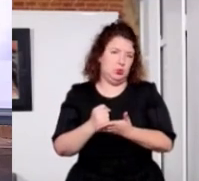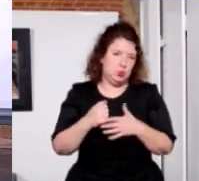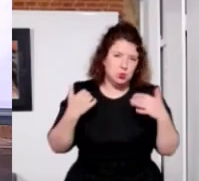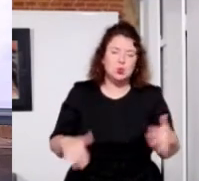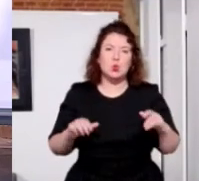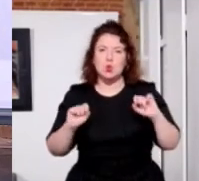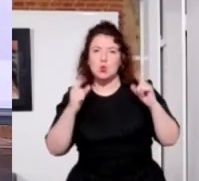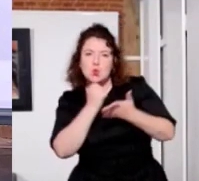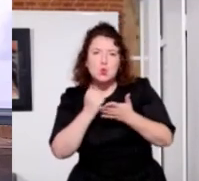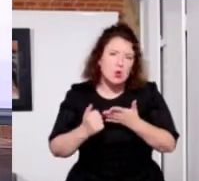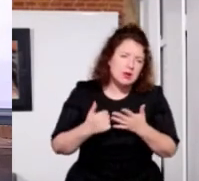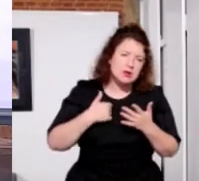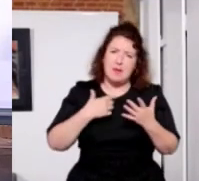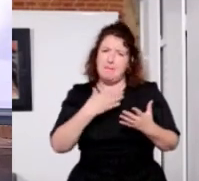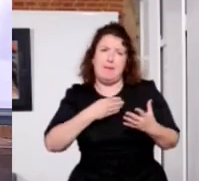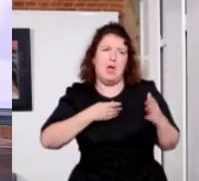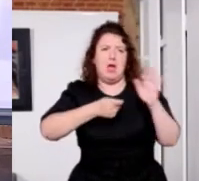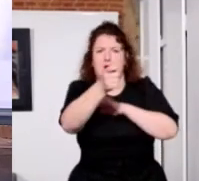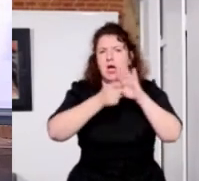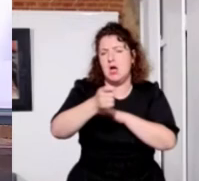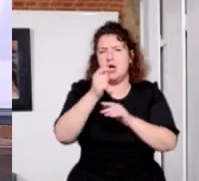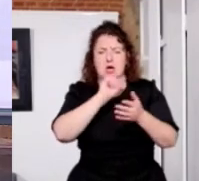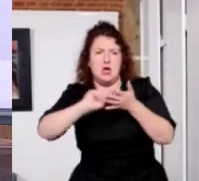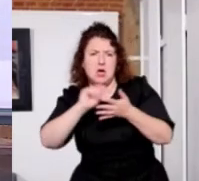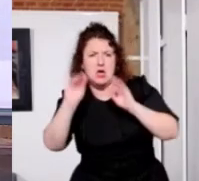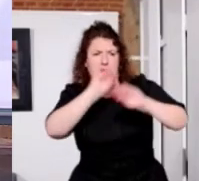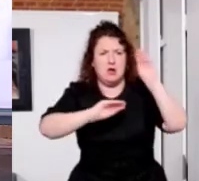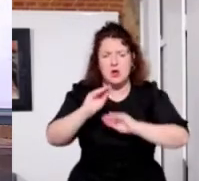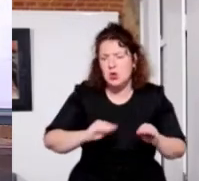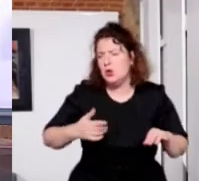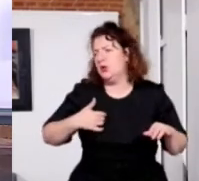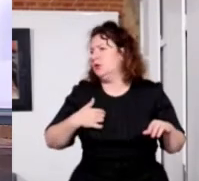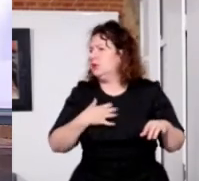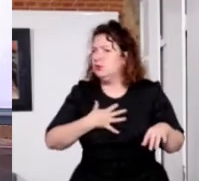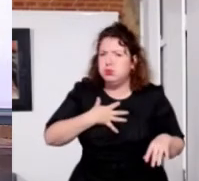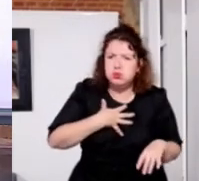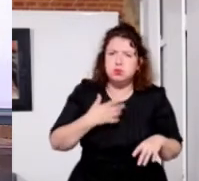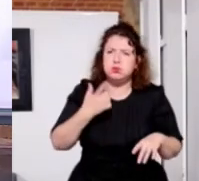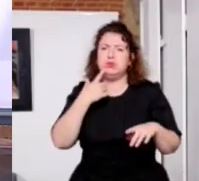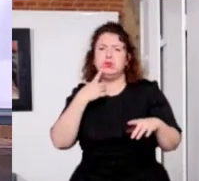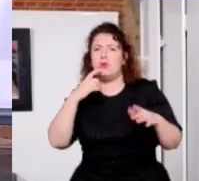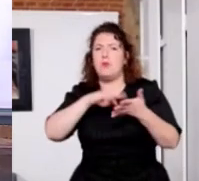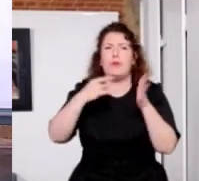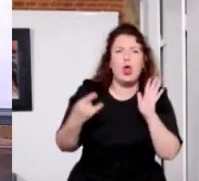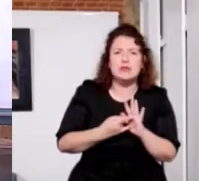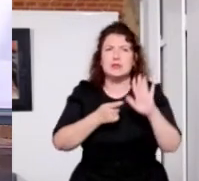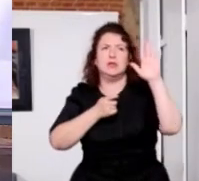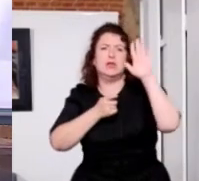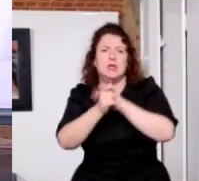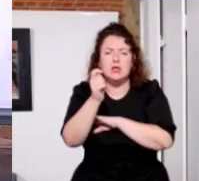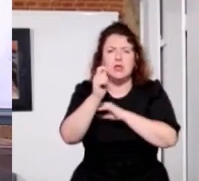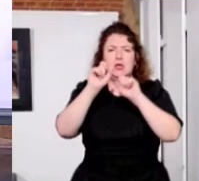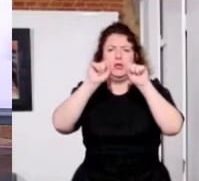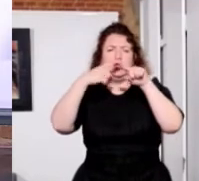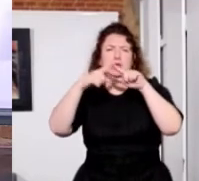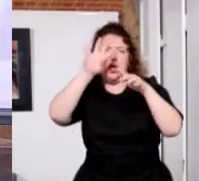La burocracia, la cantidad de papeleo que rellenamos, lo que cuesta pedir, lanzar un proyecto, la de formularios,